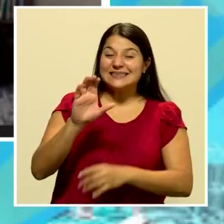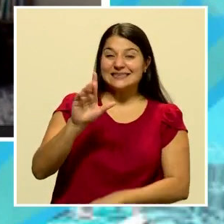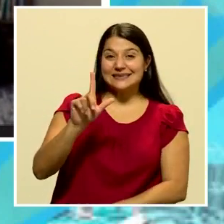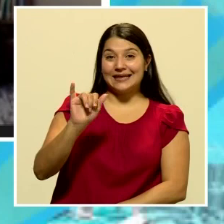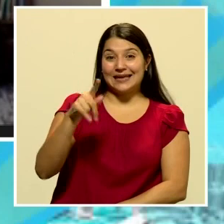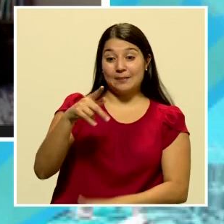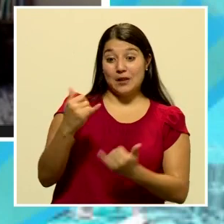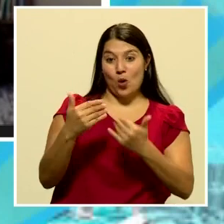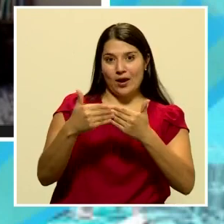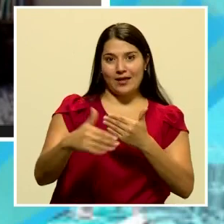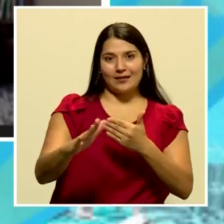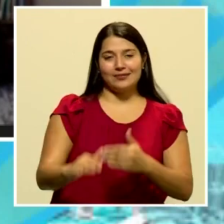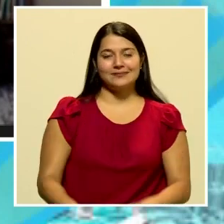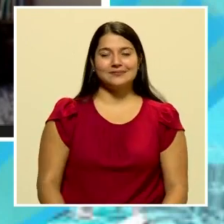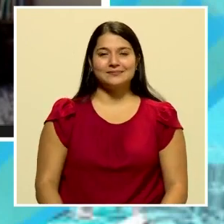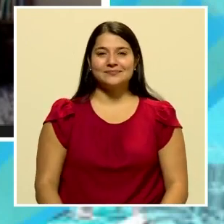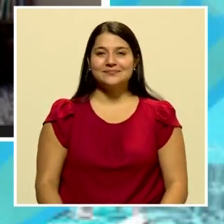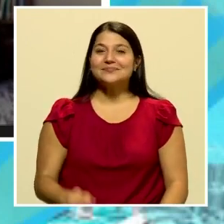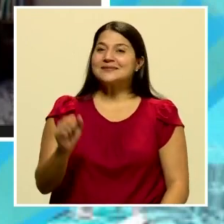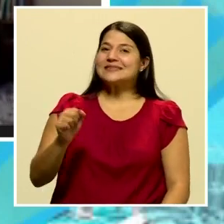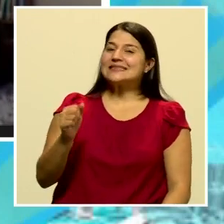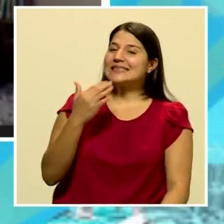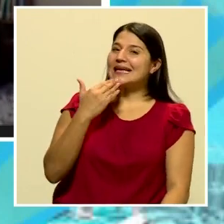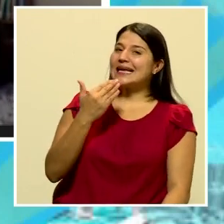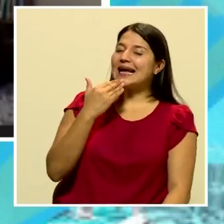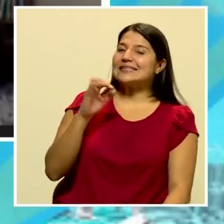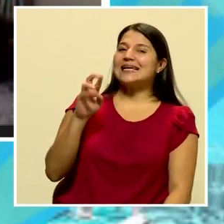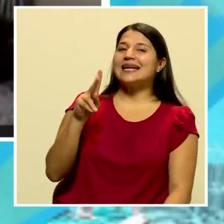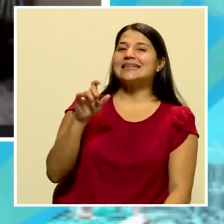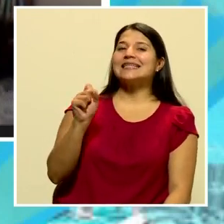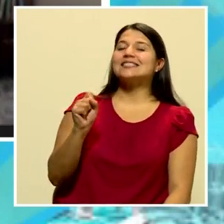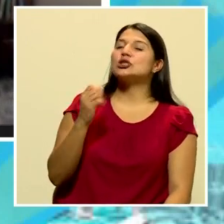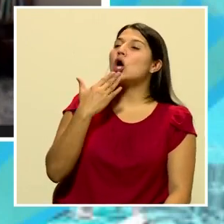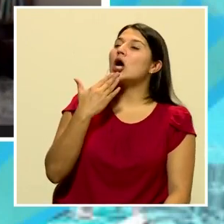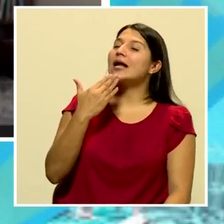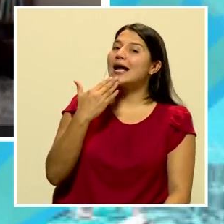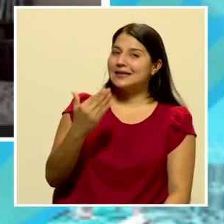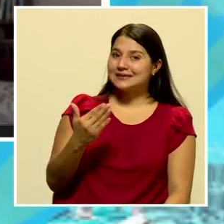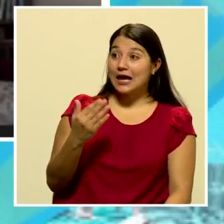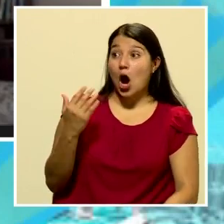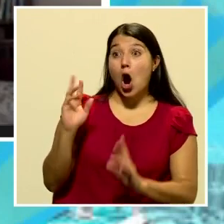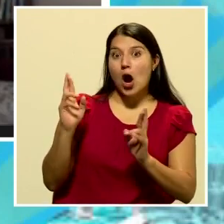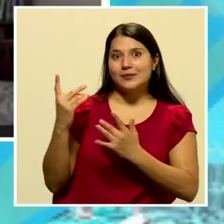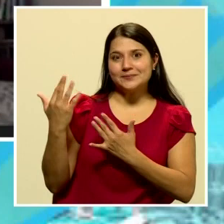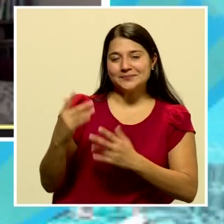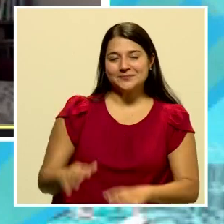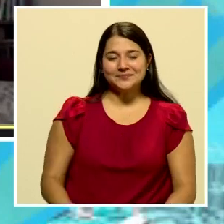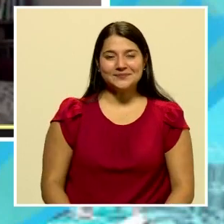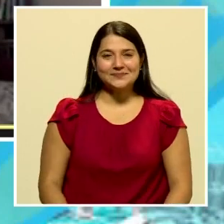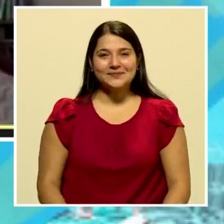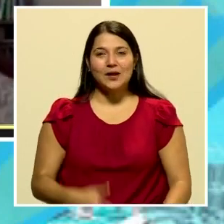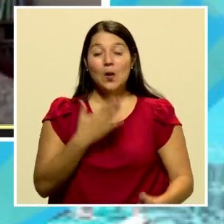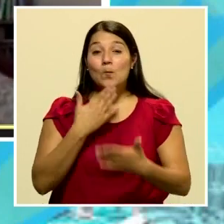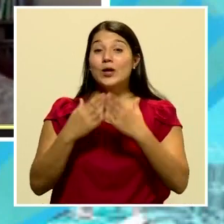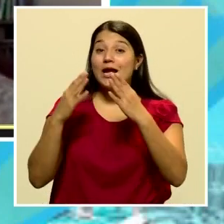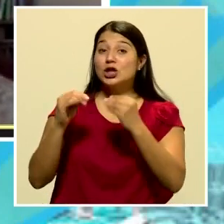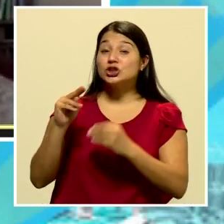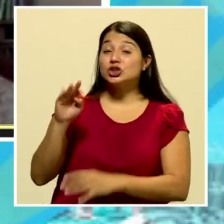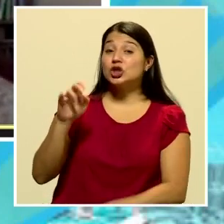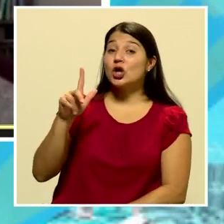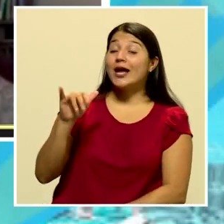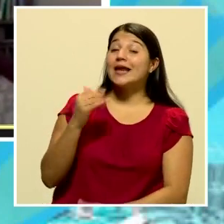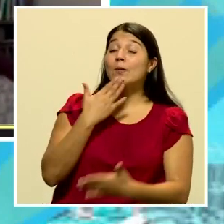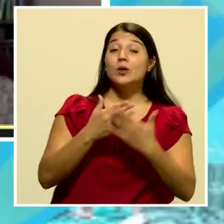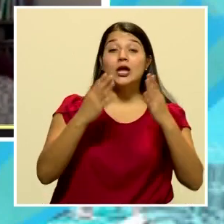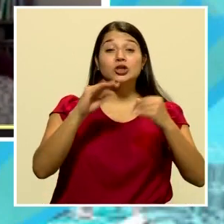en adelante. Sí, gracias Ernesto. Gracias Ernesto, eso esperamos. Buenas noches, Noelia, y a toda Hasta la